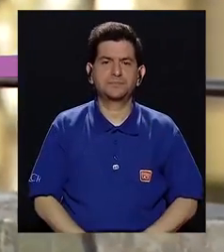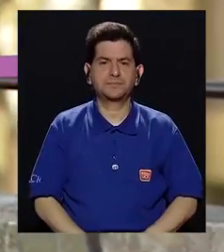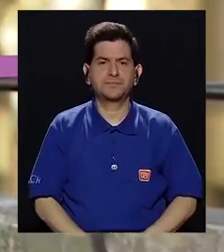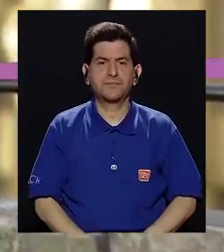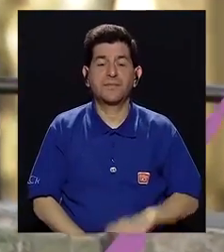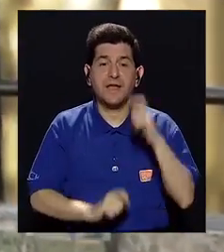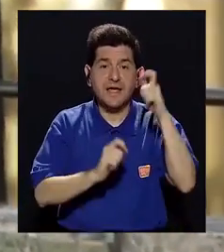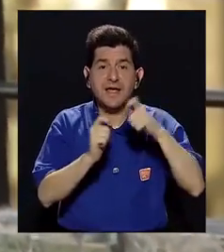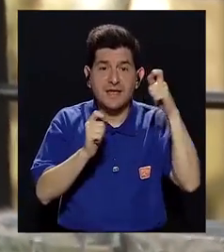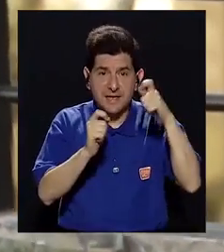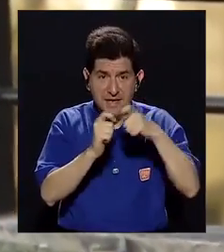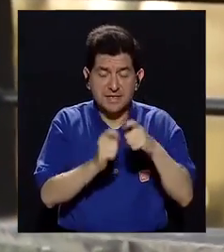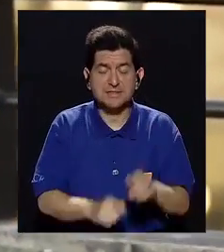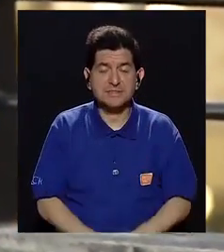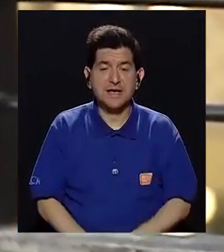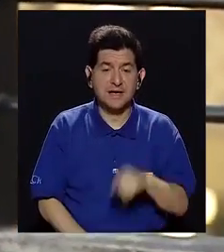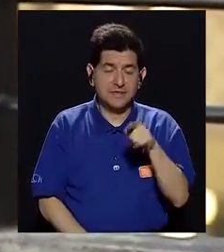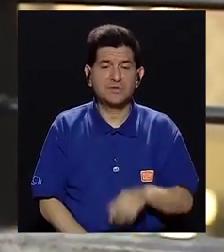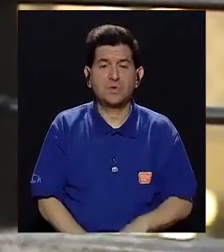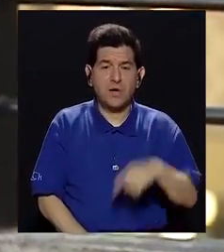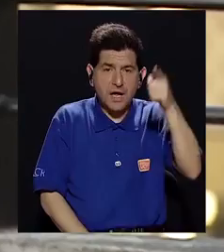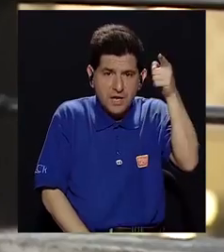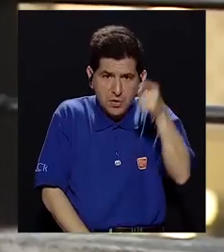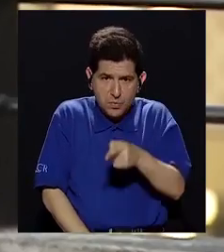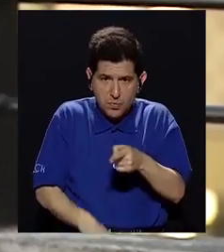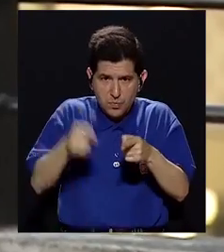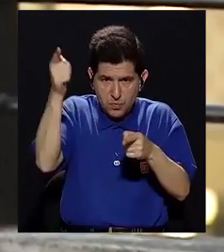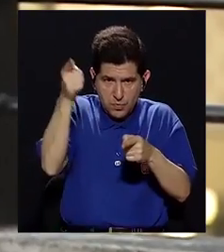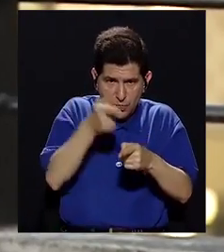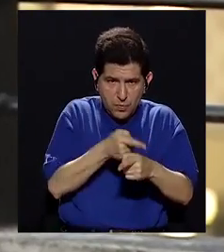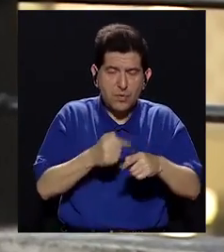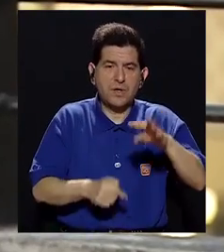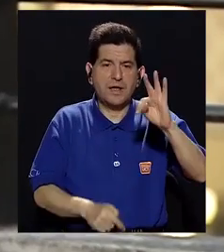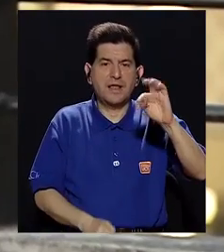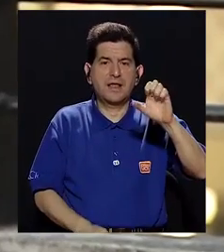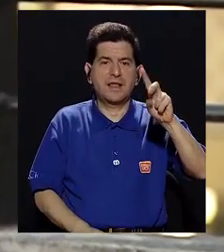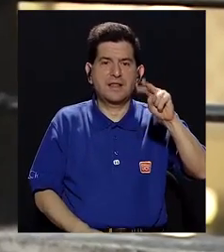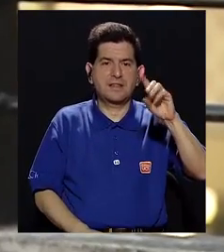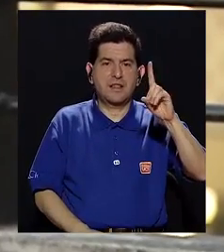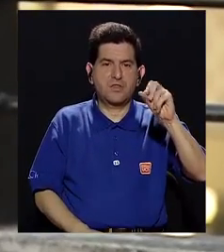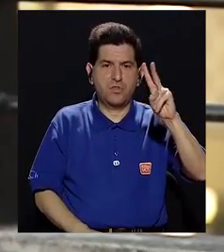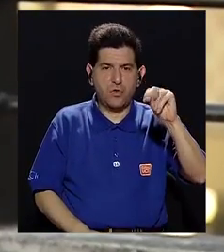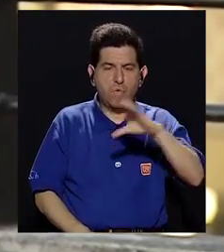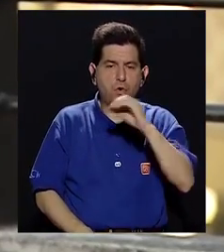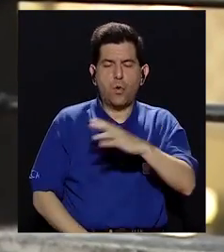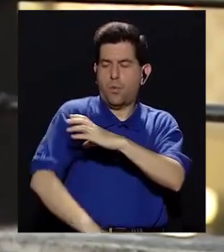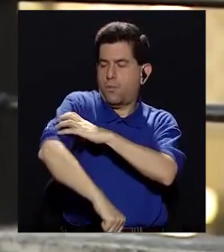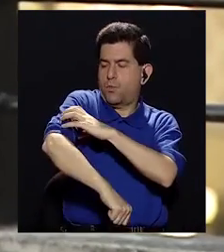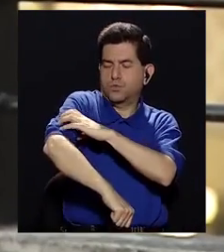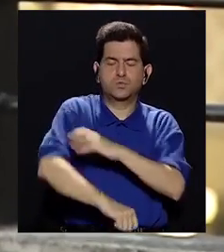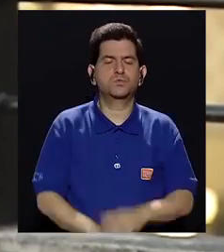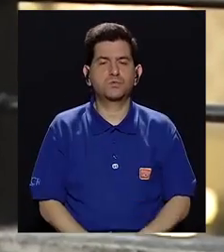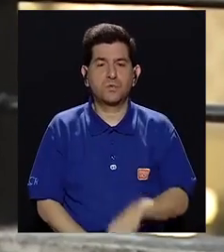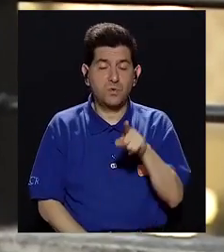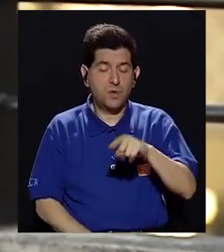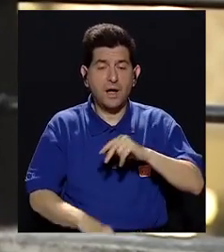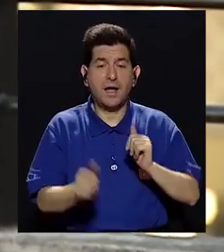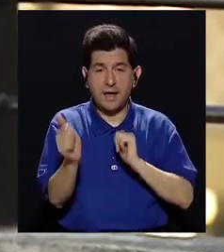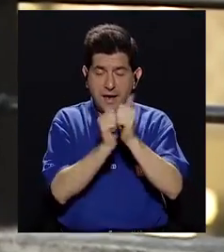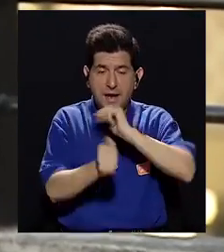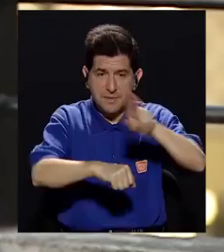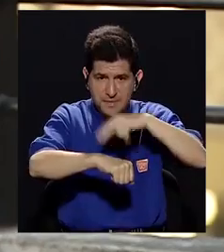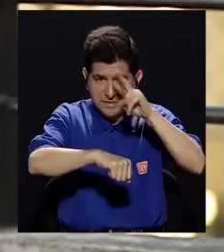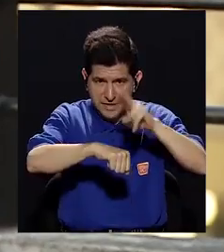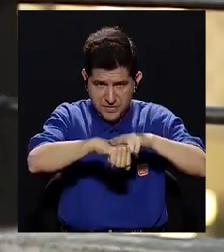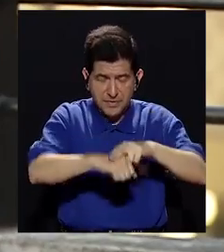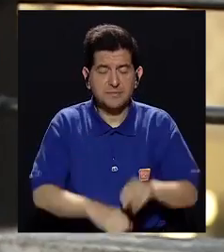Y justo en los bordes de la rodilla pasan los ligamentos, los tendones, algunos músculos. Y entonces ya ellos que pasan